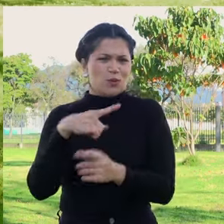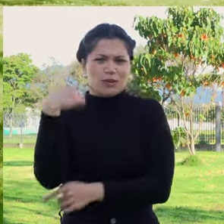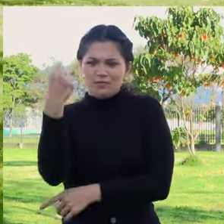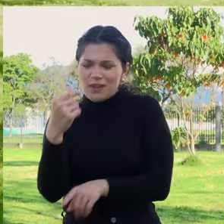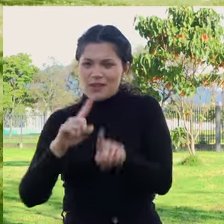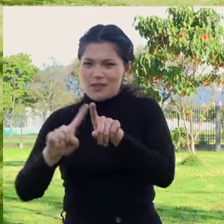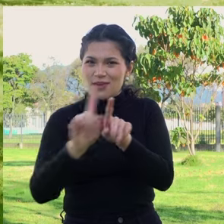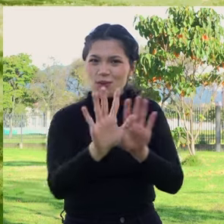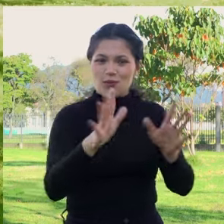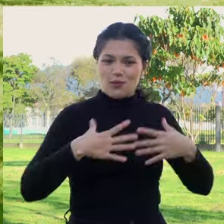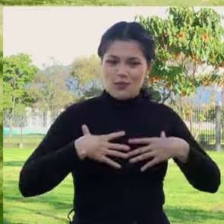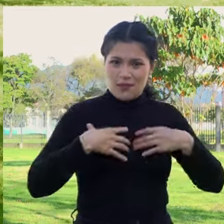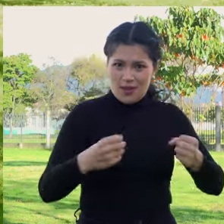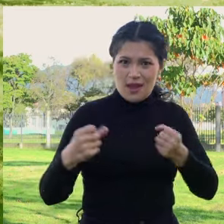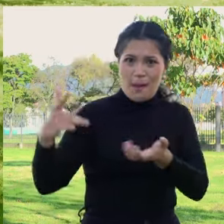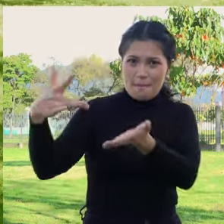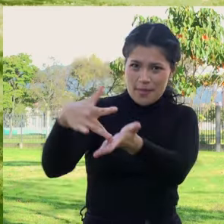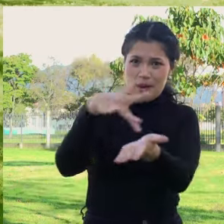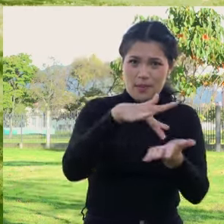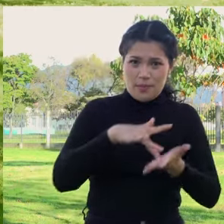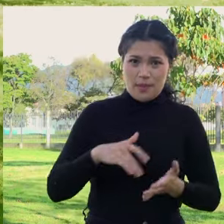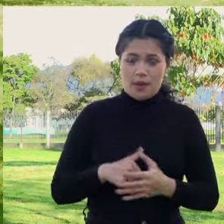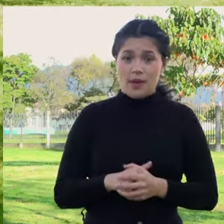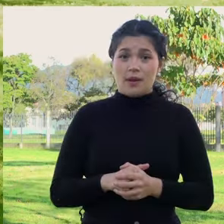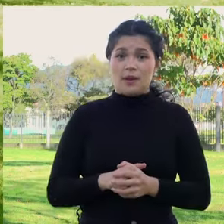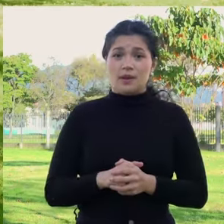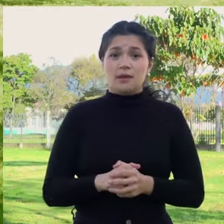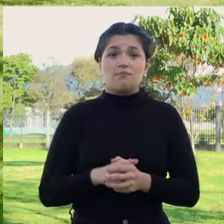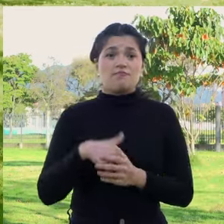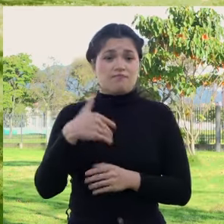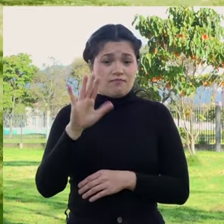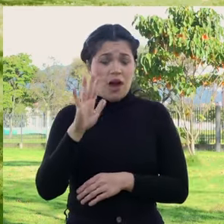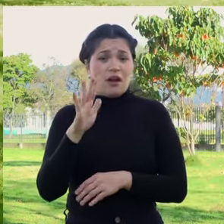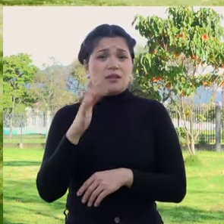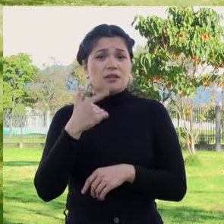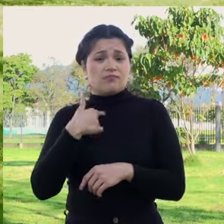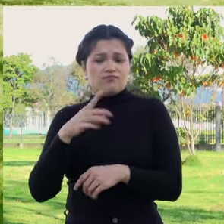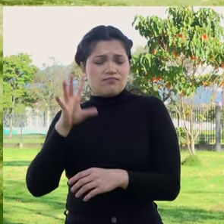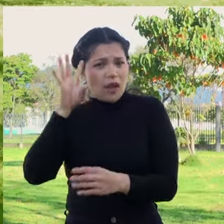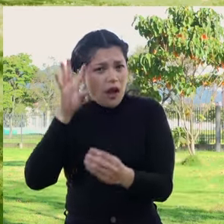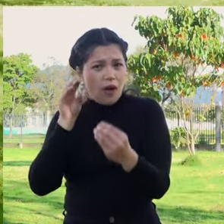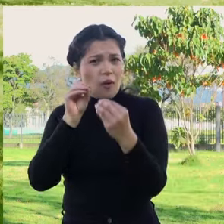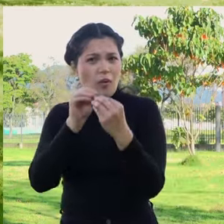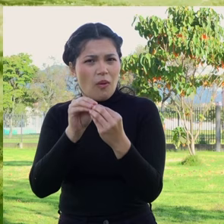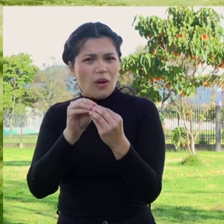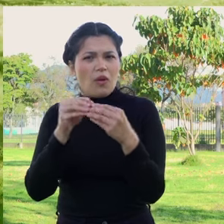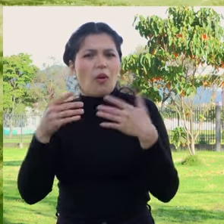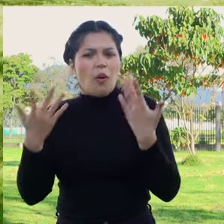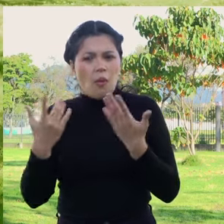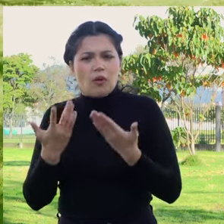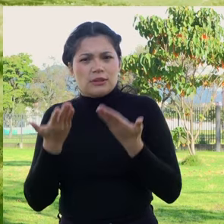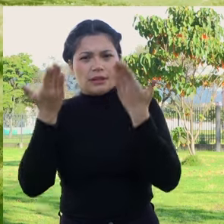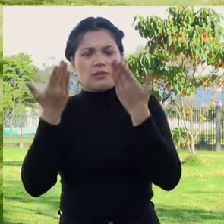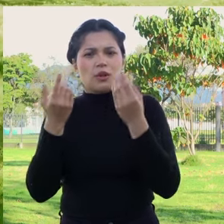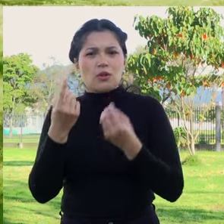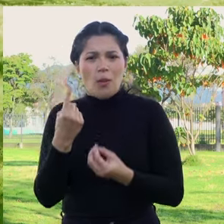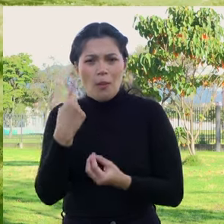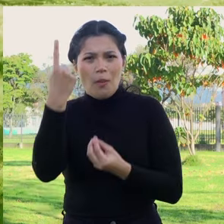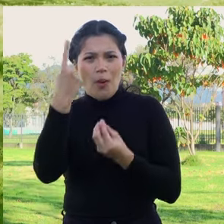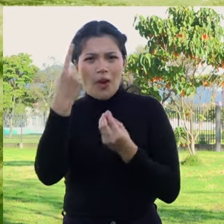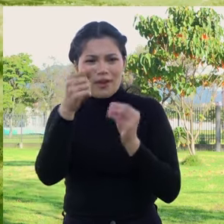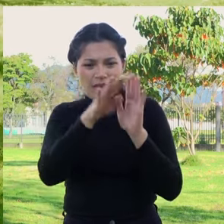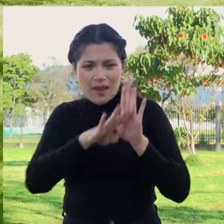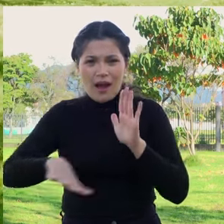una de las sedes va a situar asuntos de carácter más nacional que ayudarán a orientar políticas que son importantes